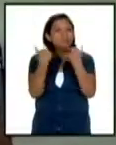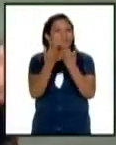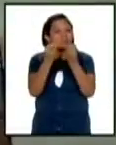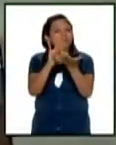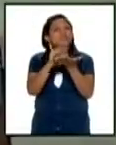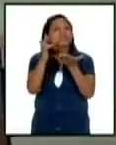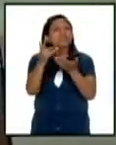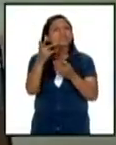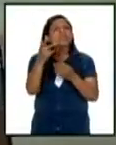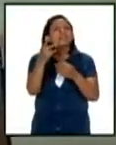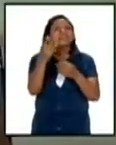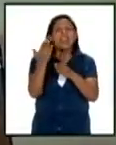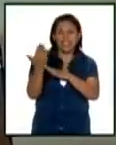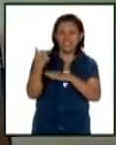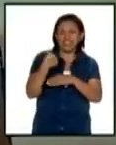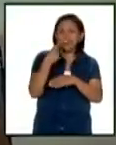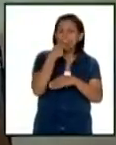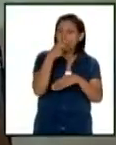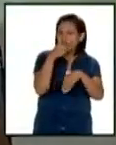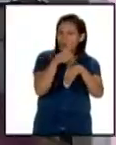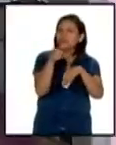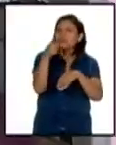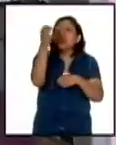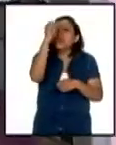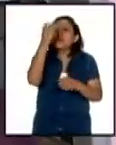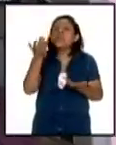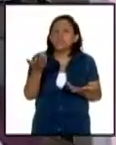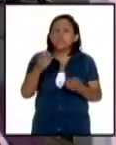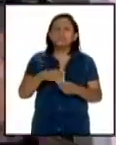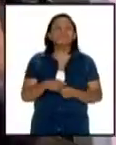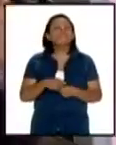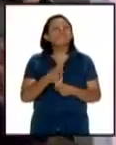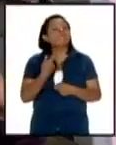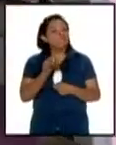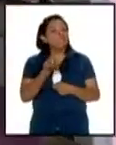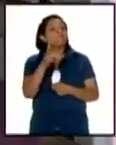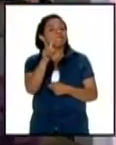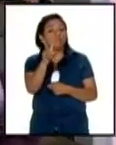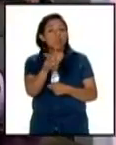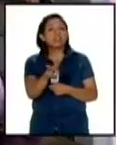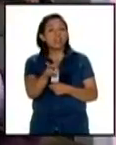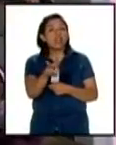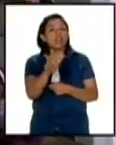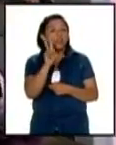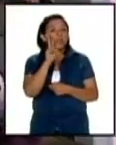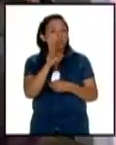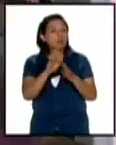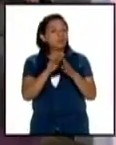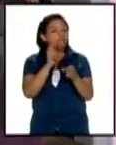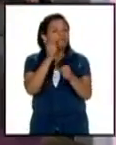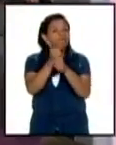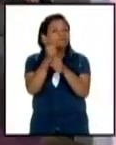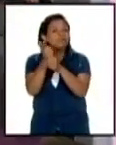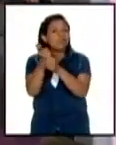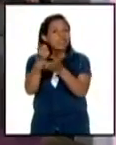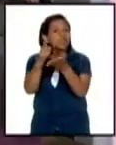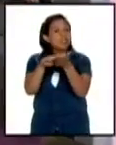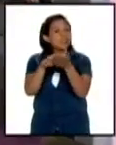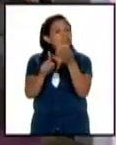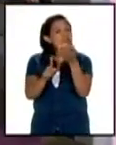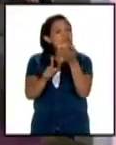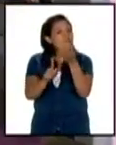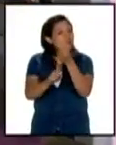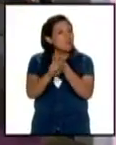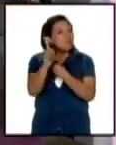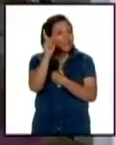opina de estos datos que acabo de comentar? Bueno, efectivamente están dando cuenta de una situación cada vez más compleja para los